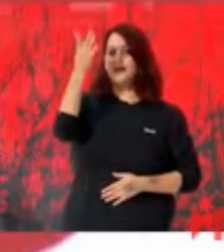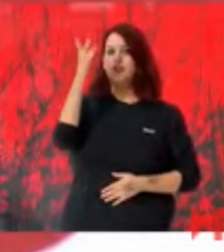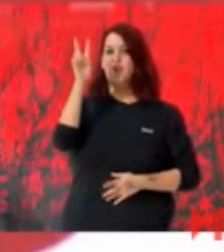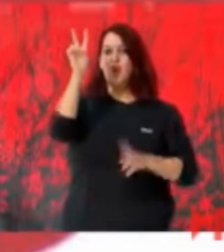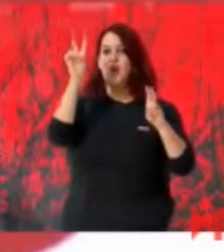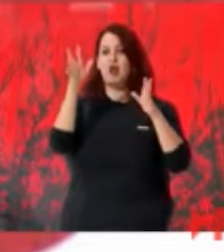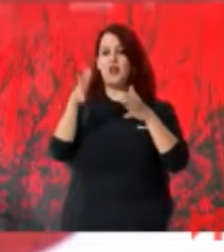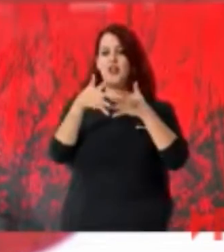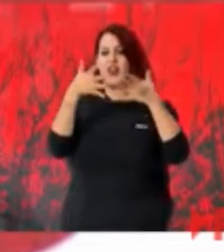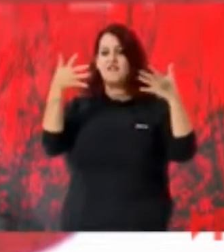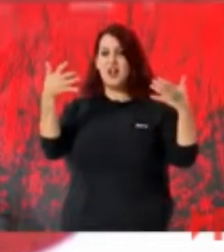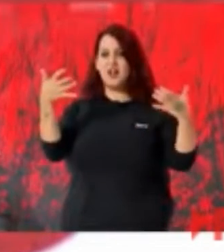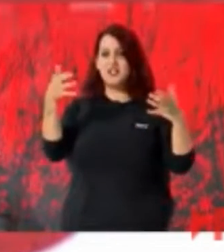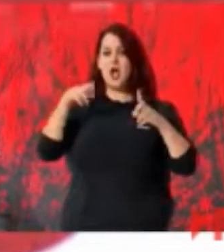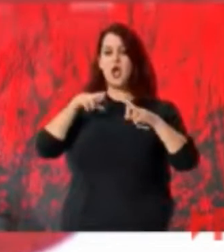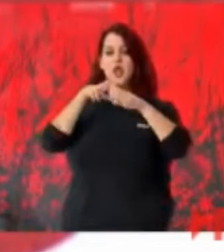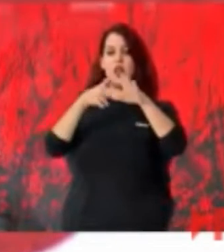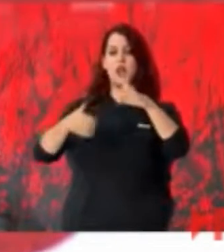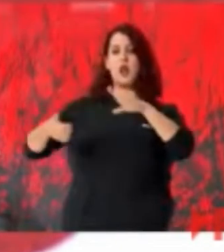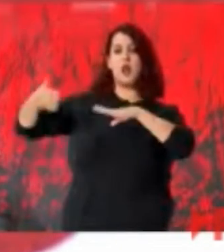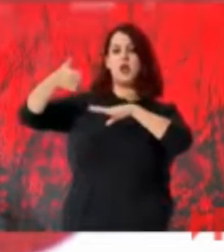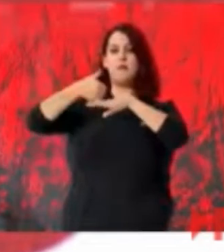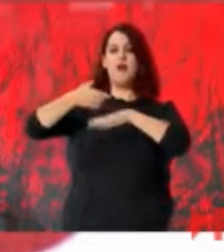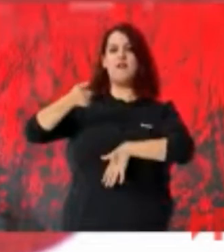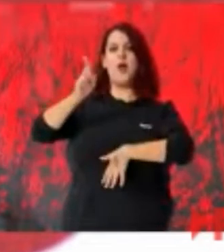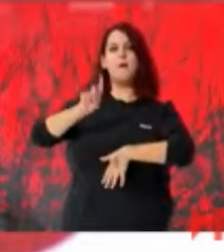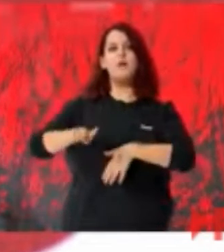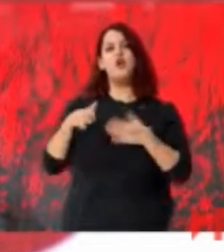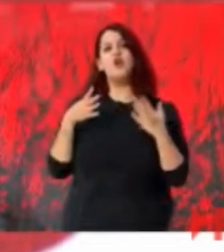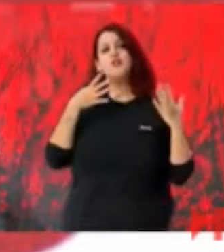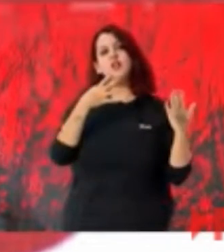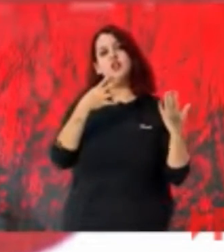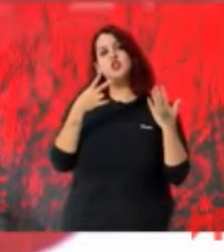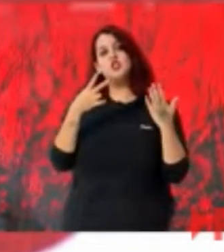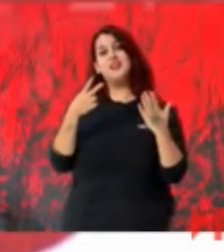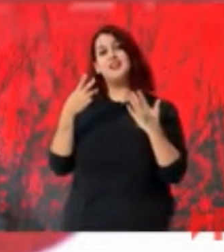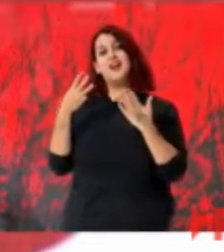frase, régimen del 78. Aunque estoy seguro